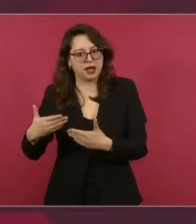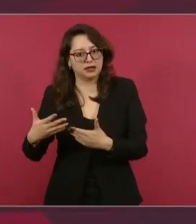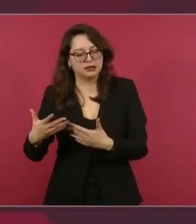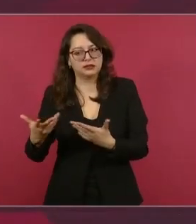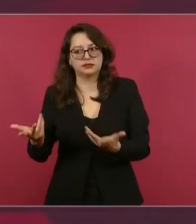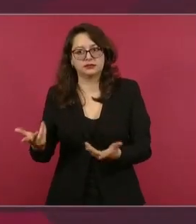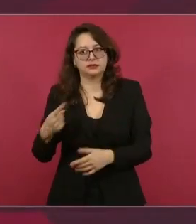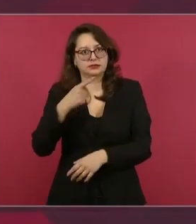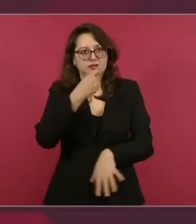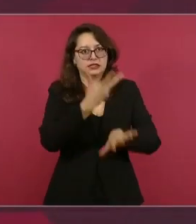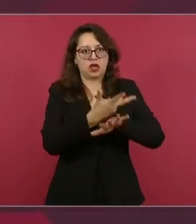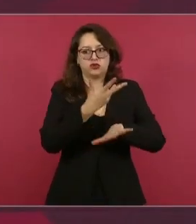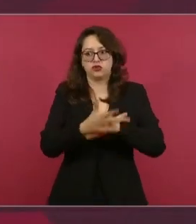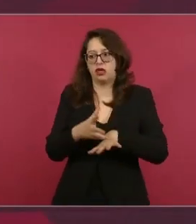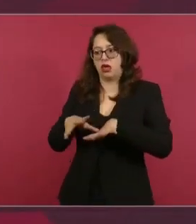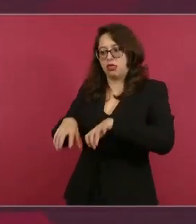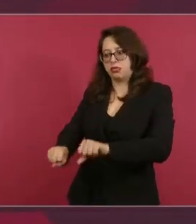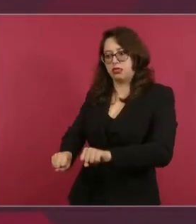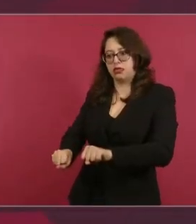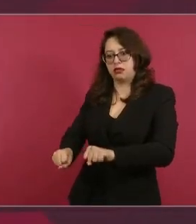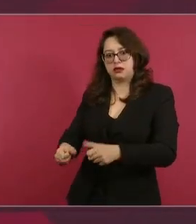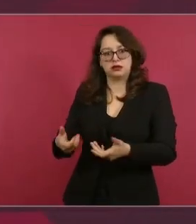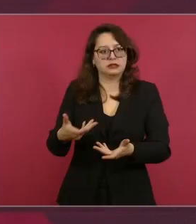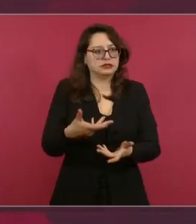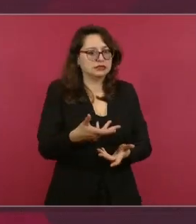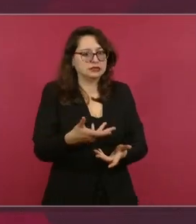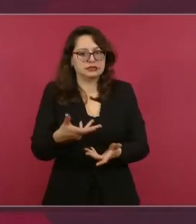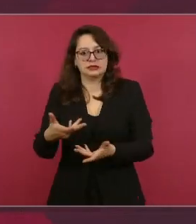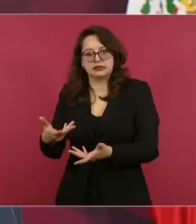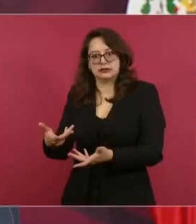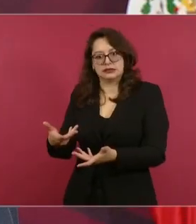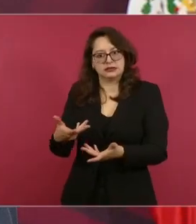Carter, también un presidente